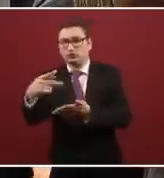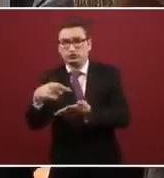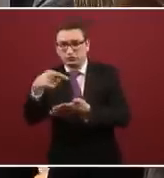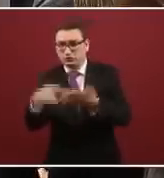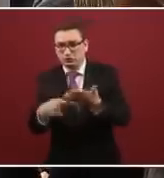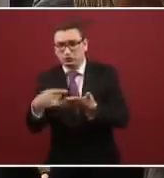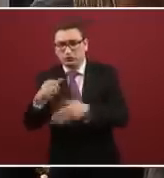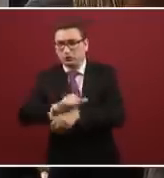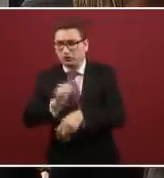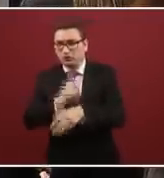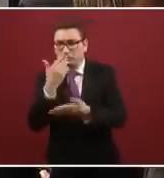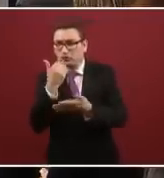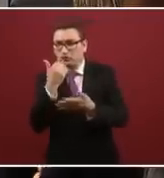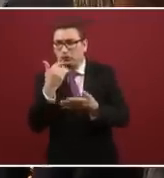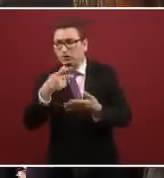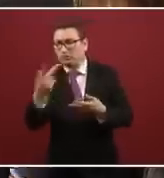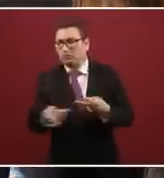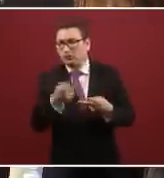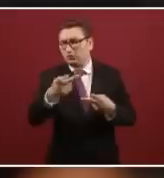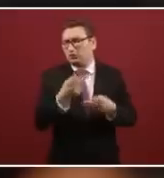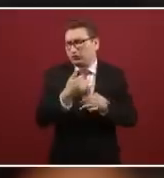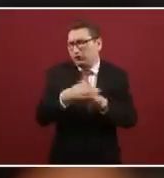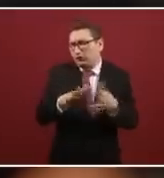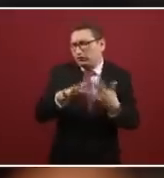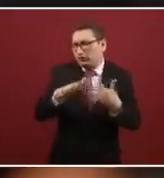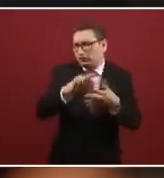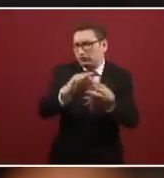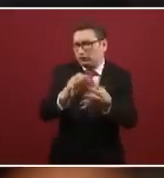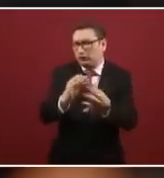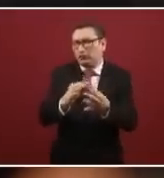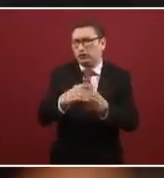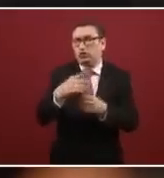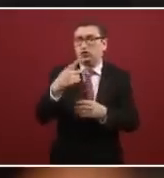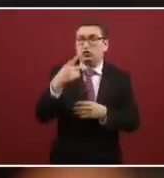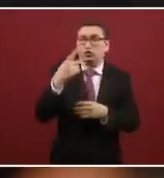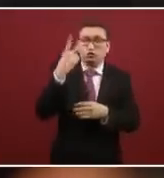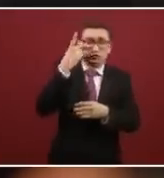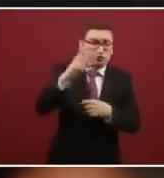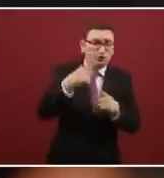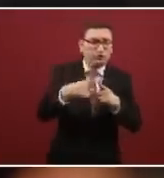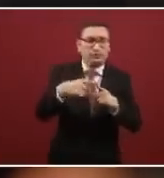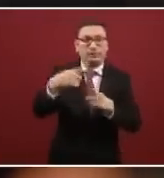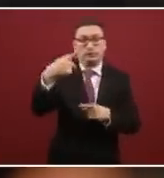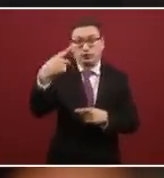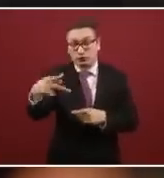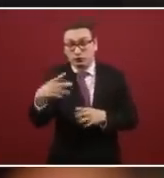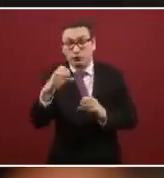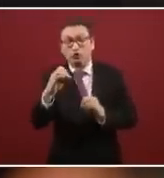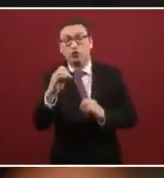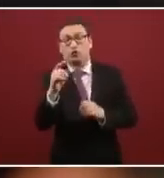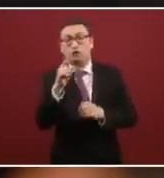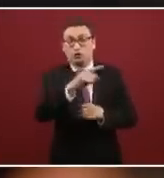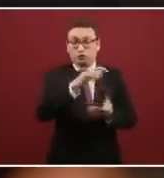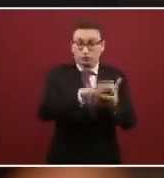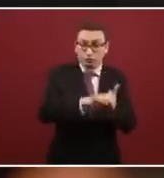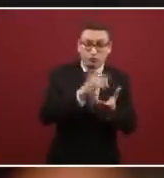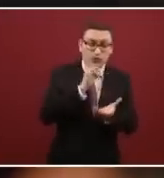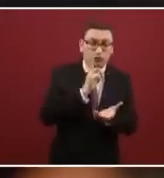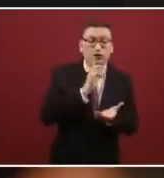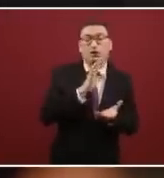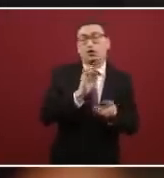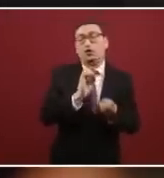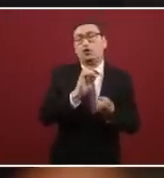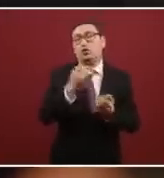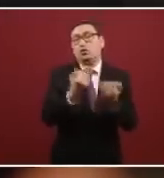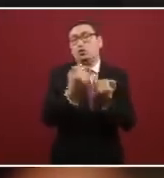venían. Preguntamos vía transparencia si pertenecían a usted, a su esposa, no sé si a Morena, incluso Morena Ciudad